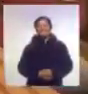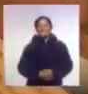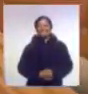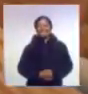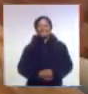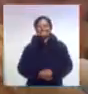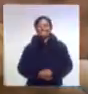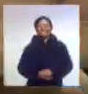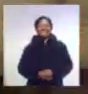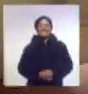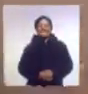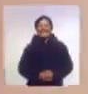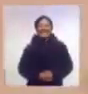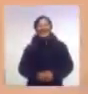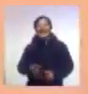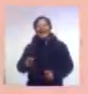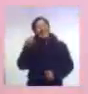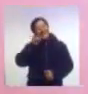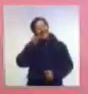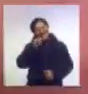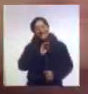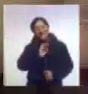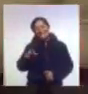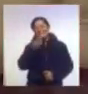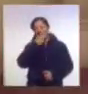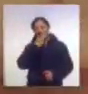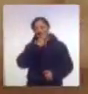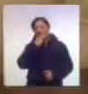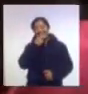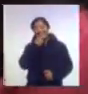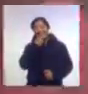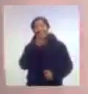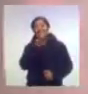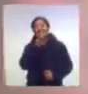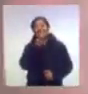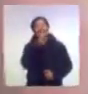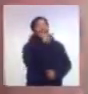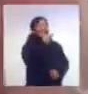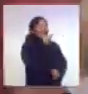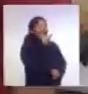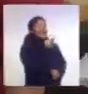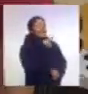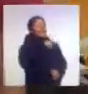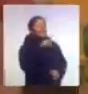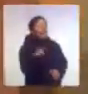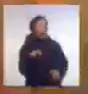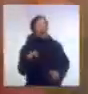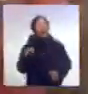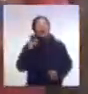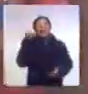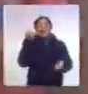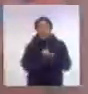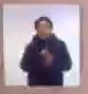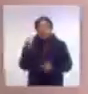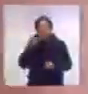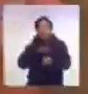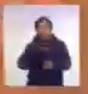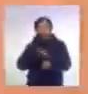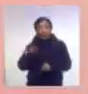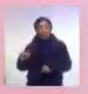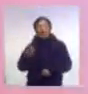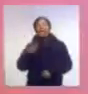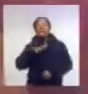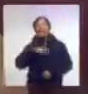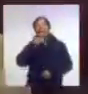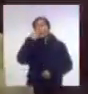Nunca es tarde para emprender una dieta, siempre y cuando sea autorizada por un nutriólogo y vaya acompañada de alimentos saludables.